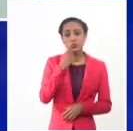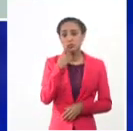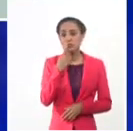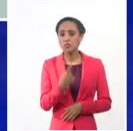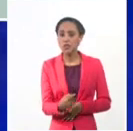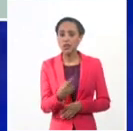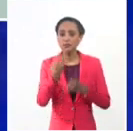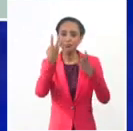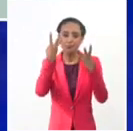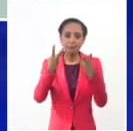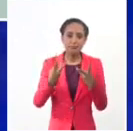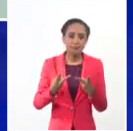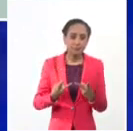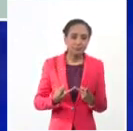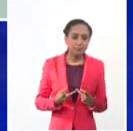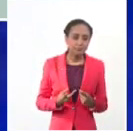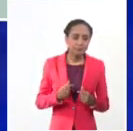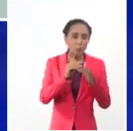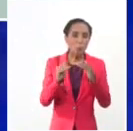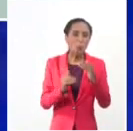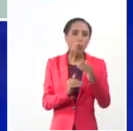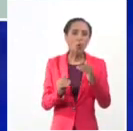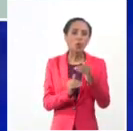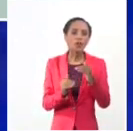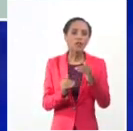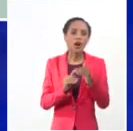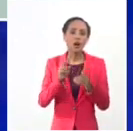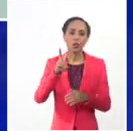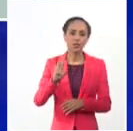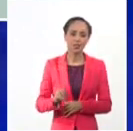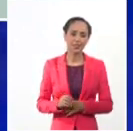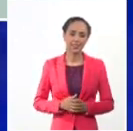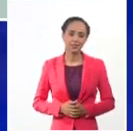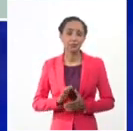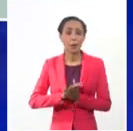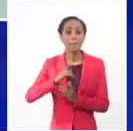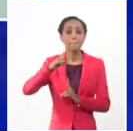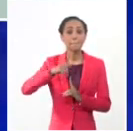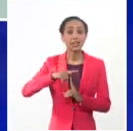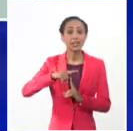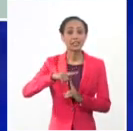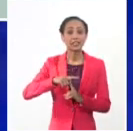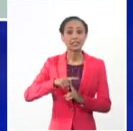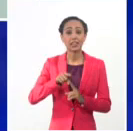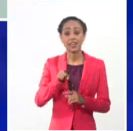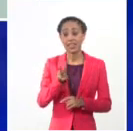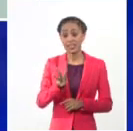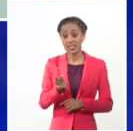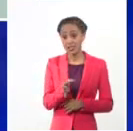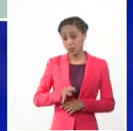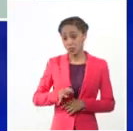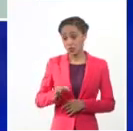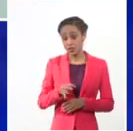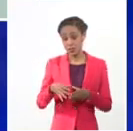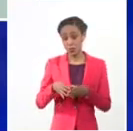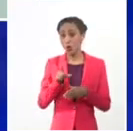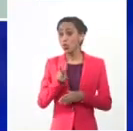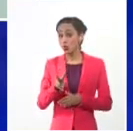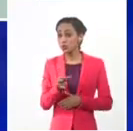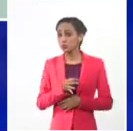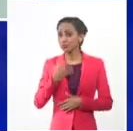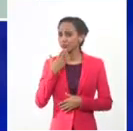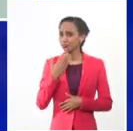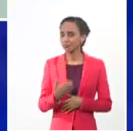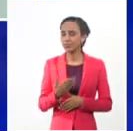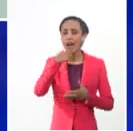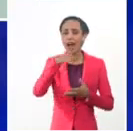incidencia por debajo de 20. En Matanza, de sus 13 municipios, 12. En Artemisa y